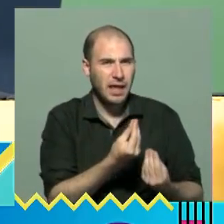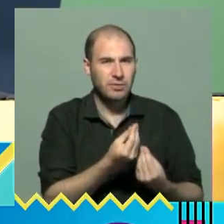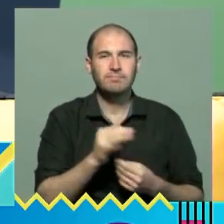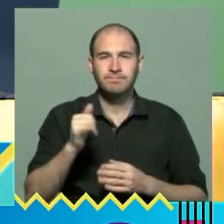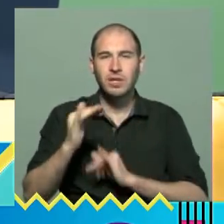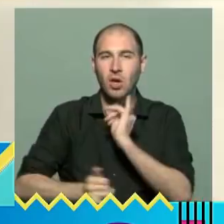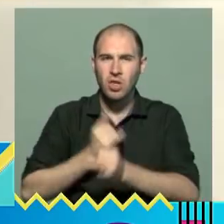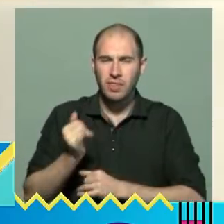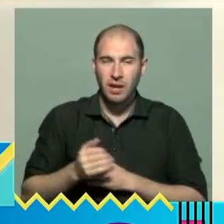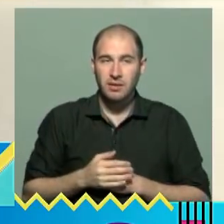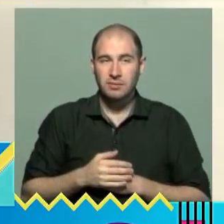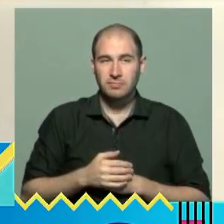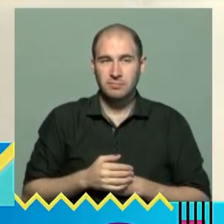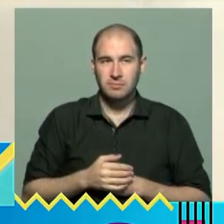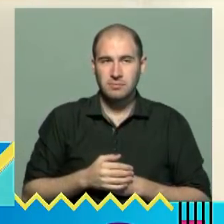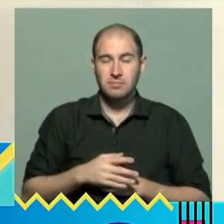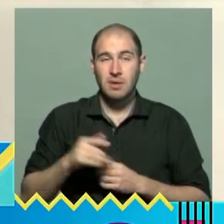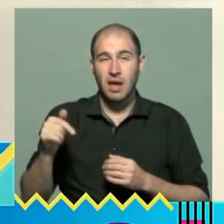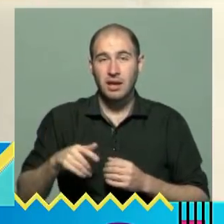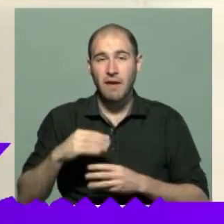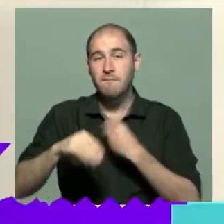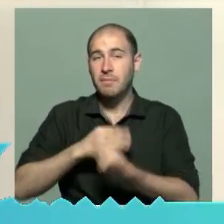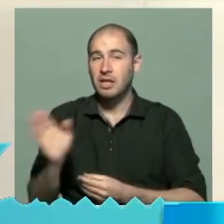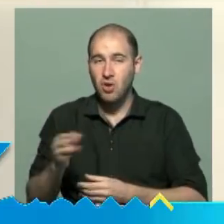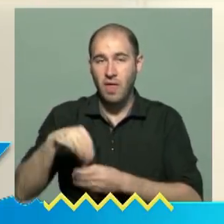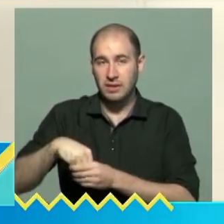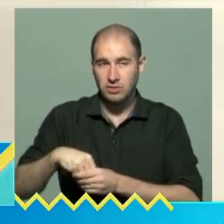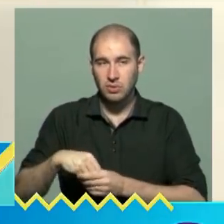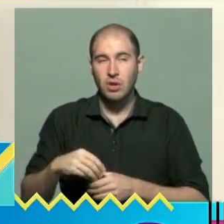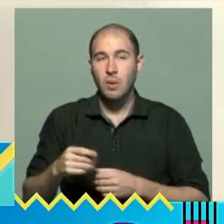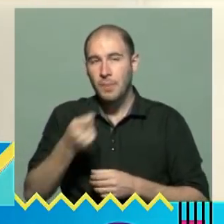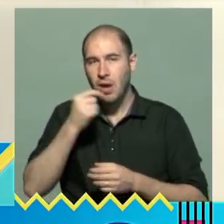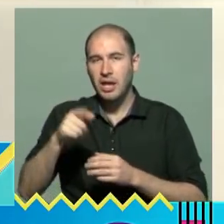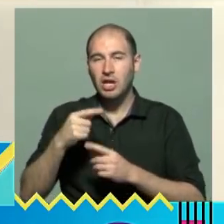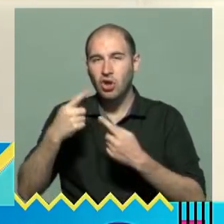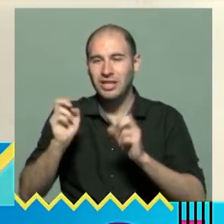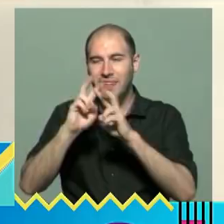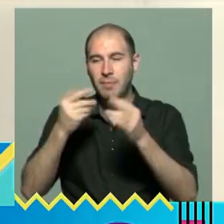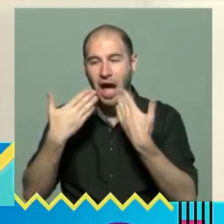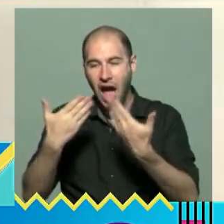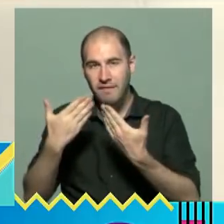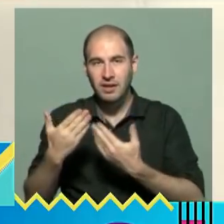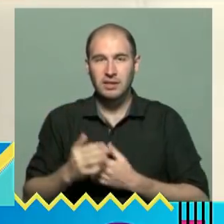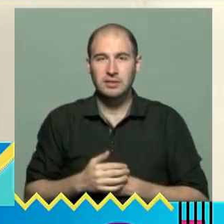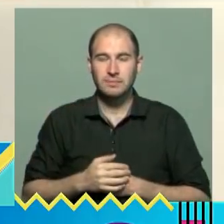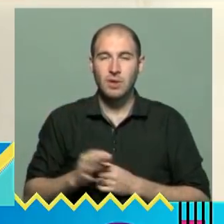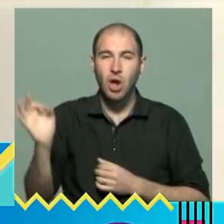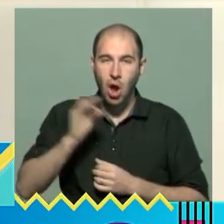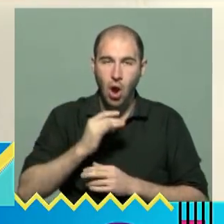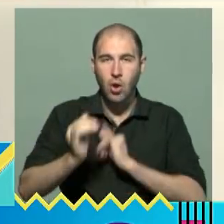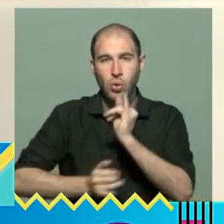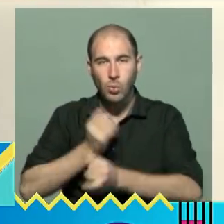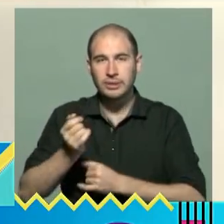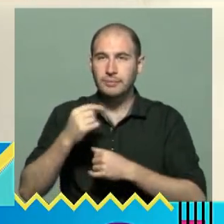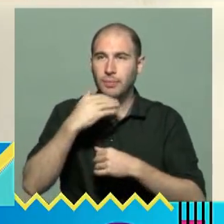que contarle, afrontar lo que, digamos, pasa en todas las familias, que el momento de llegar a contar esas temáticas o empezar a comentar,